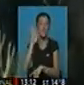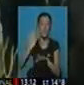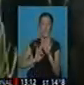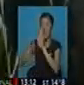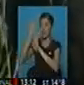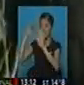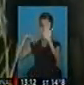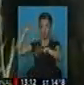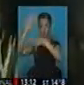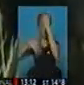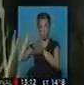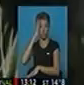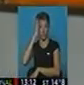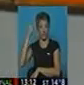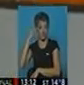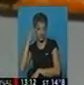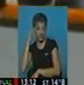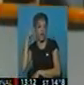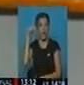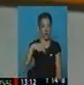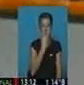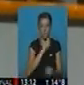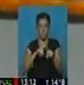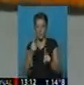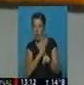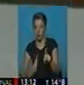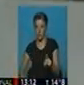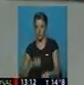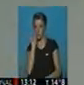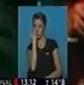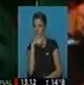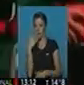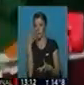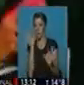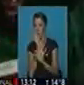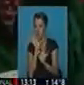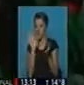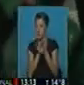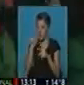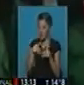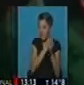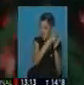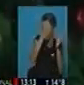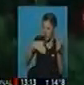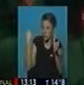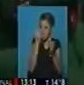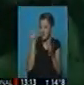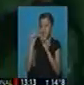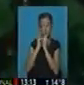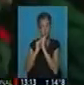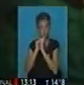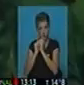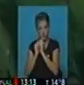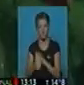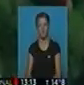la revolución cultural china, el gobierno de Xi Jinping eludió el debate sobre un proceso crucial en la historia del siglo